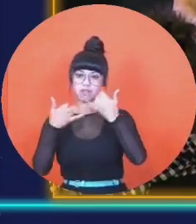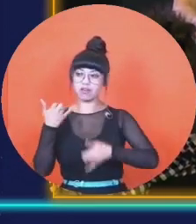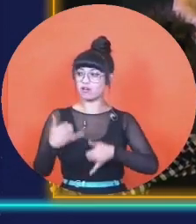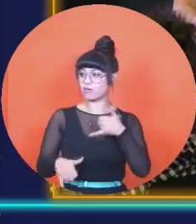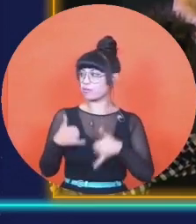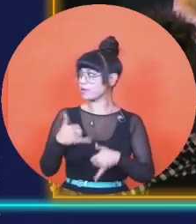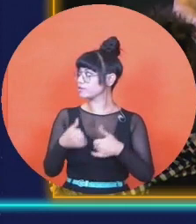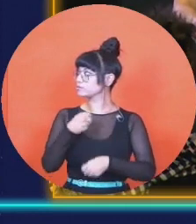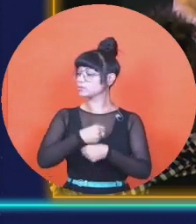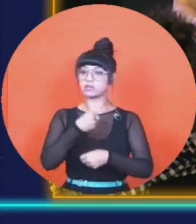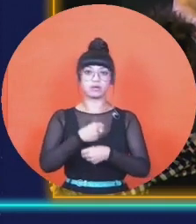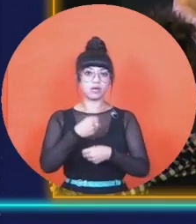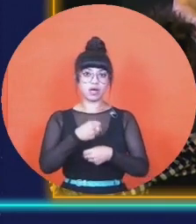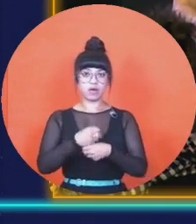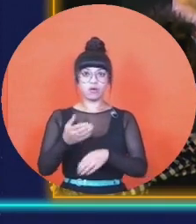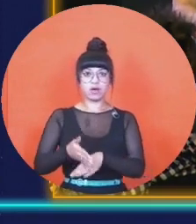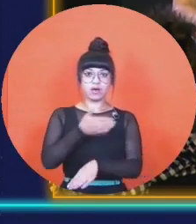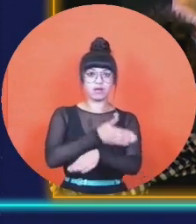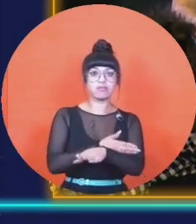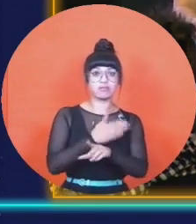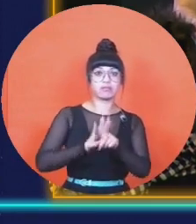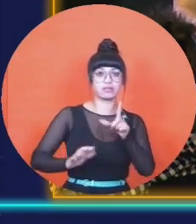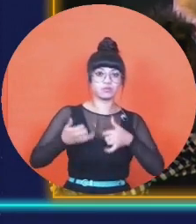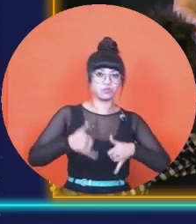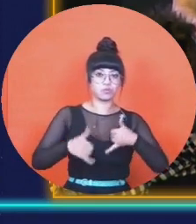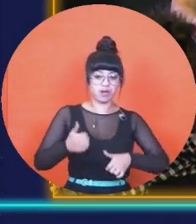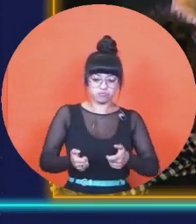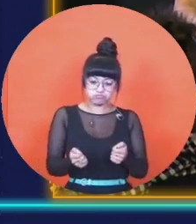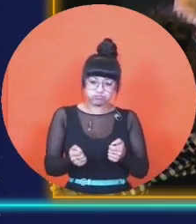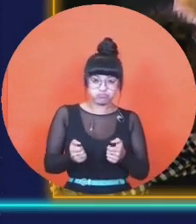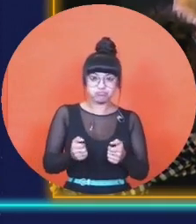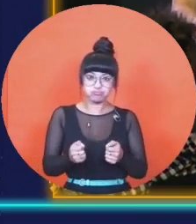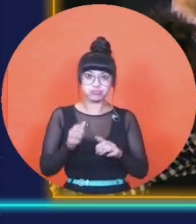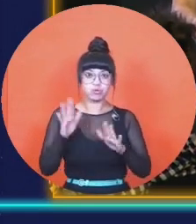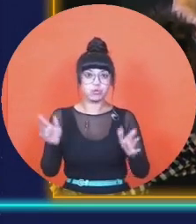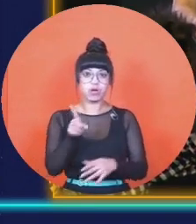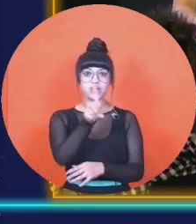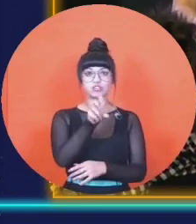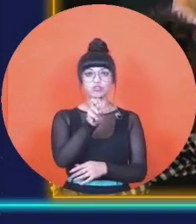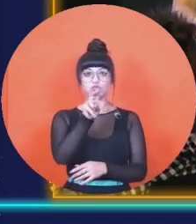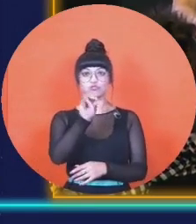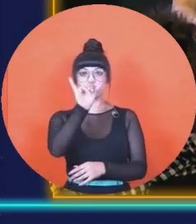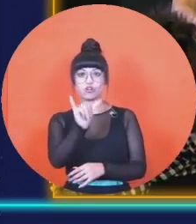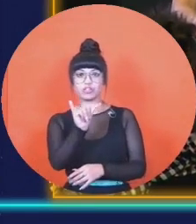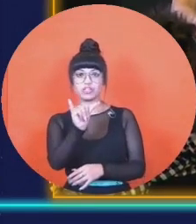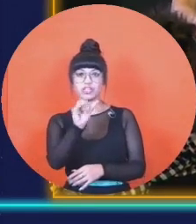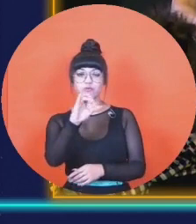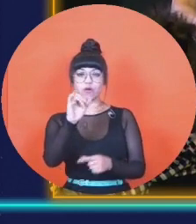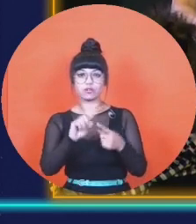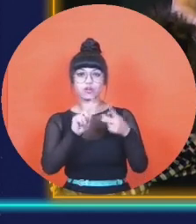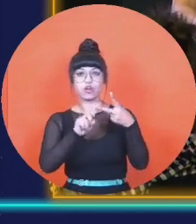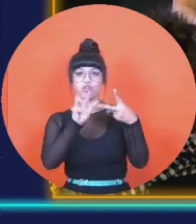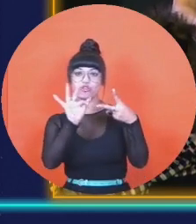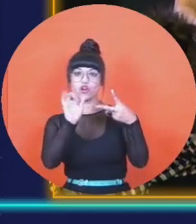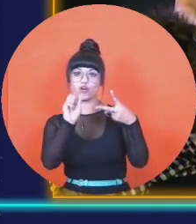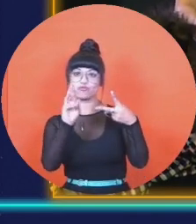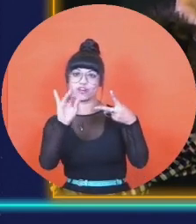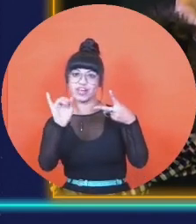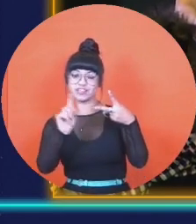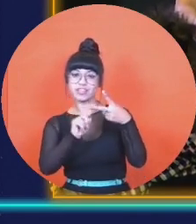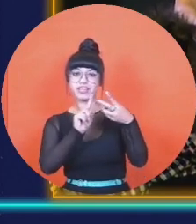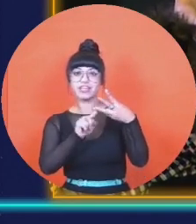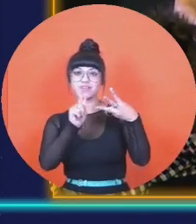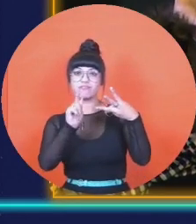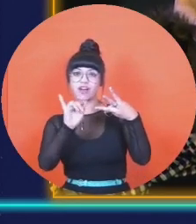en alguno de los videojuegos más queridos de la historia, incluidos Sonic the Hedgehog, Tomb Raider y Falcon